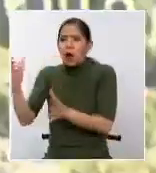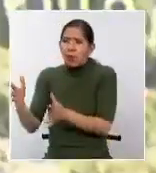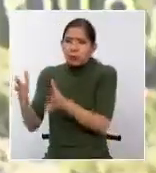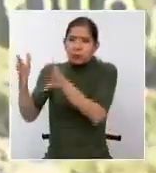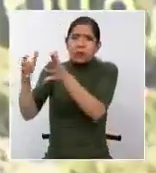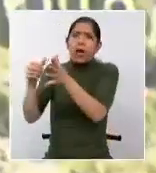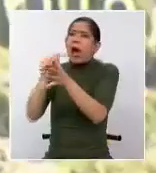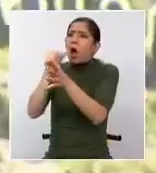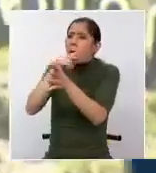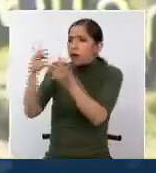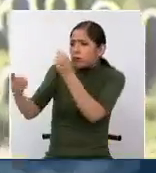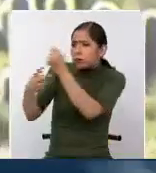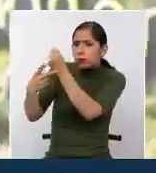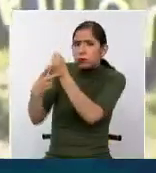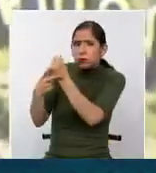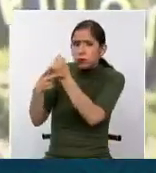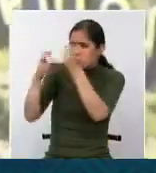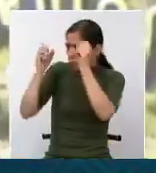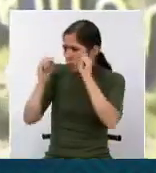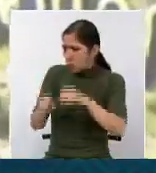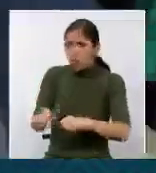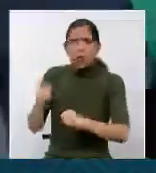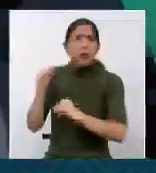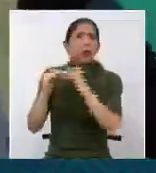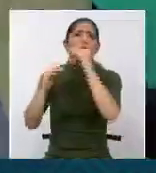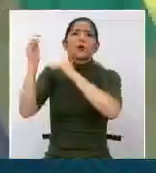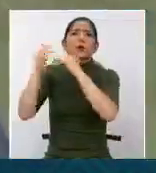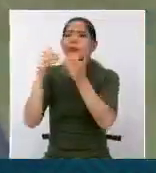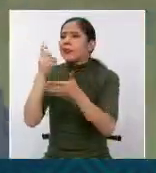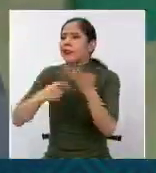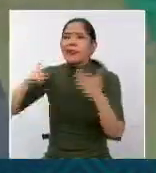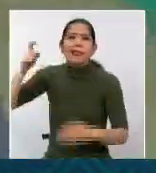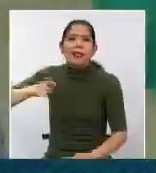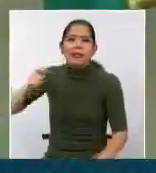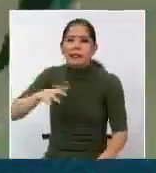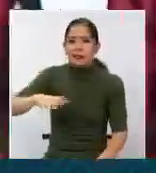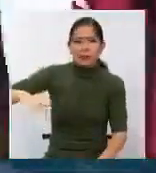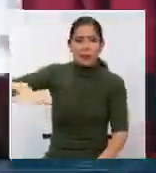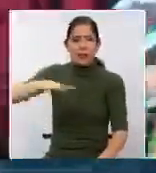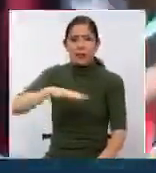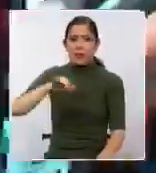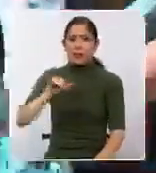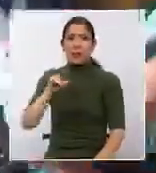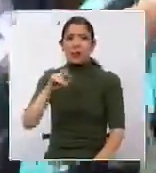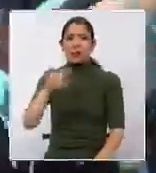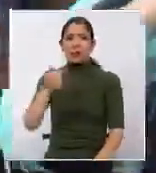las obras que sean necesarias aquí en el municipio de Yunchará.